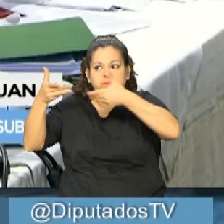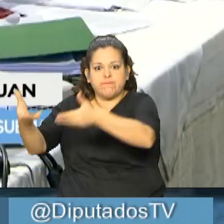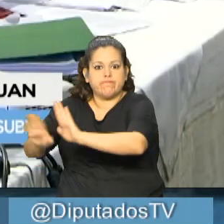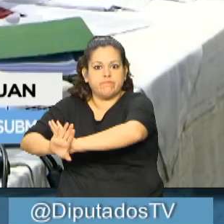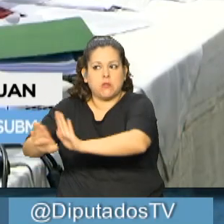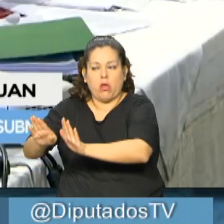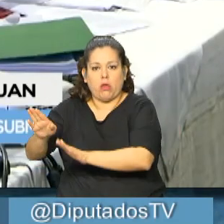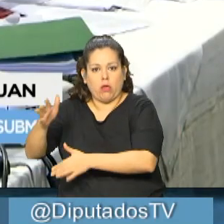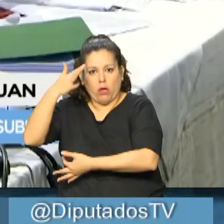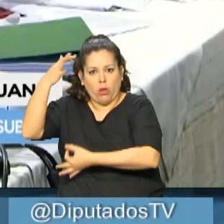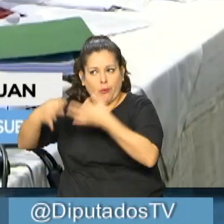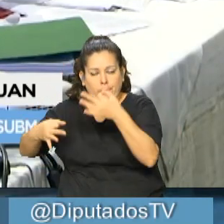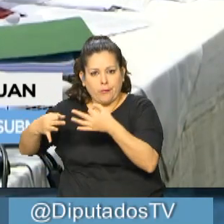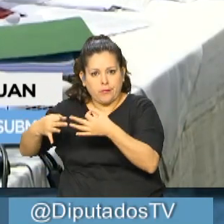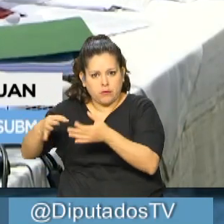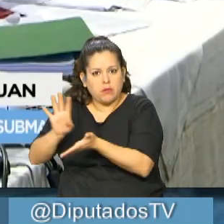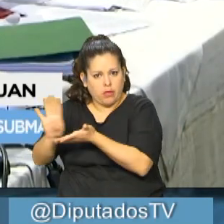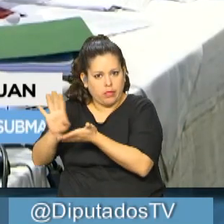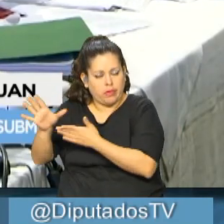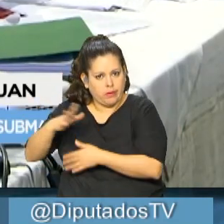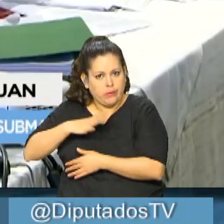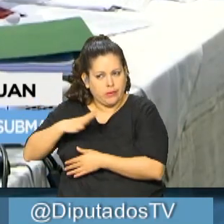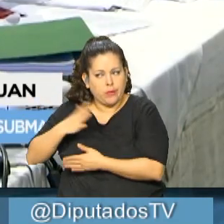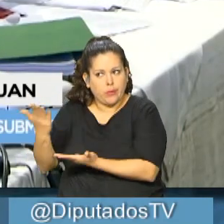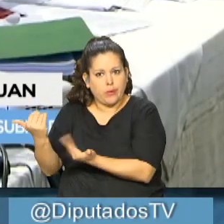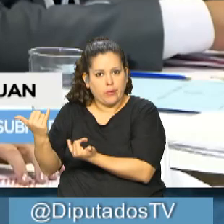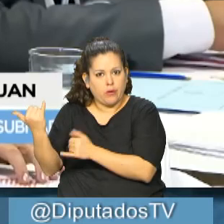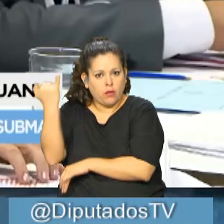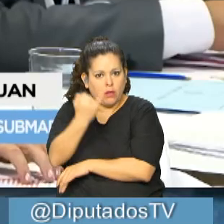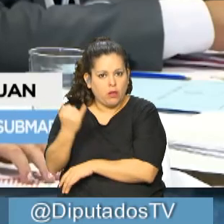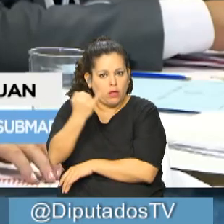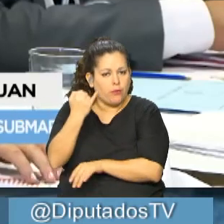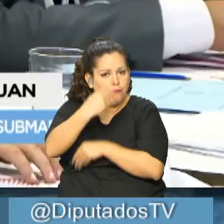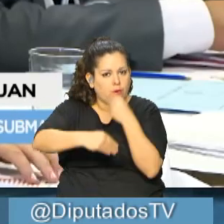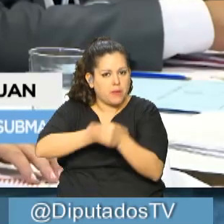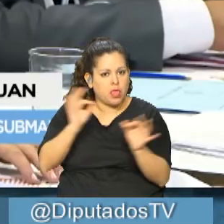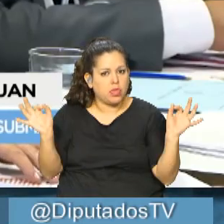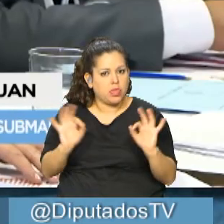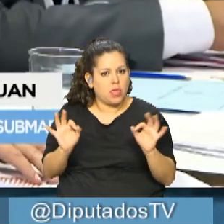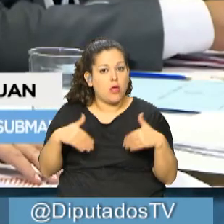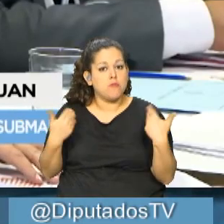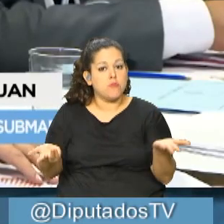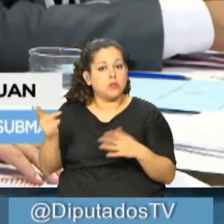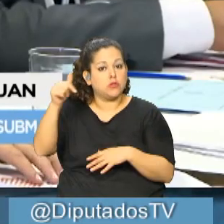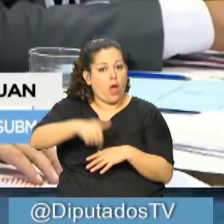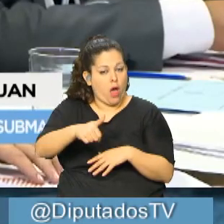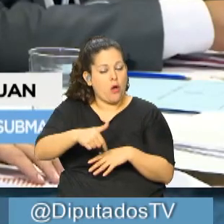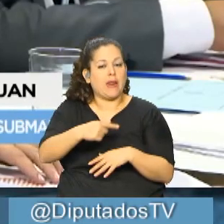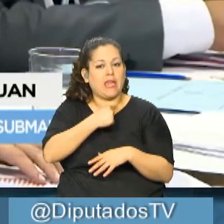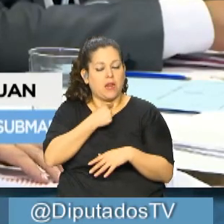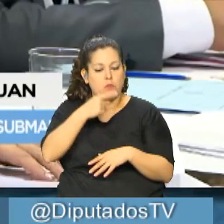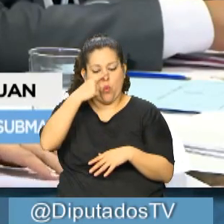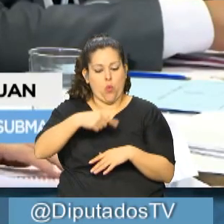la justicia aún tiene con los familiares. Por eso ahora estamos tratando que en las últimas